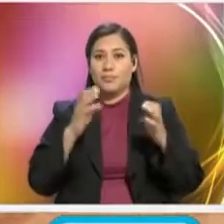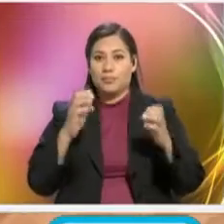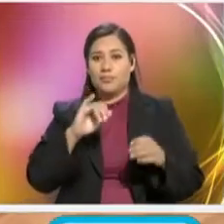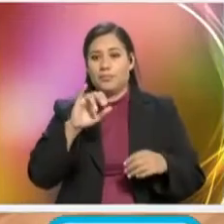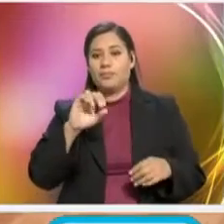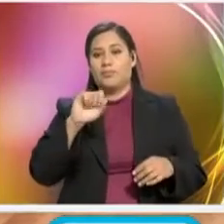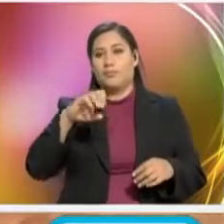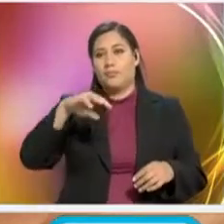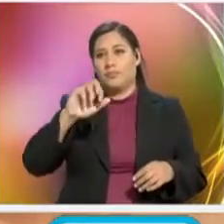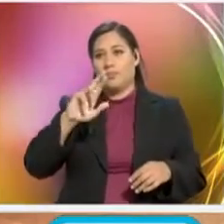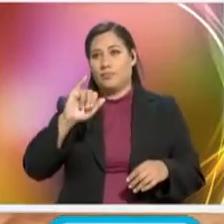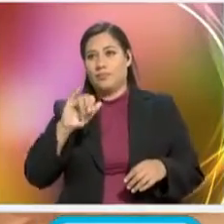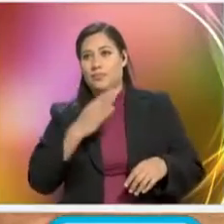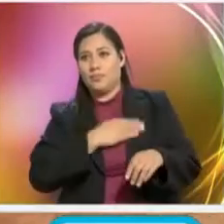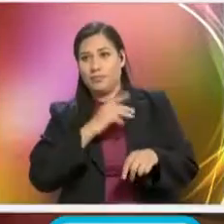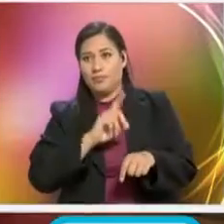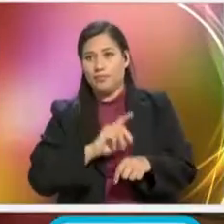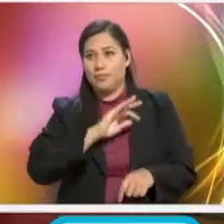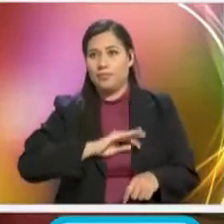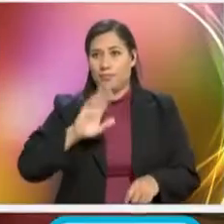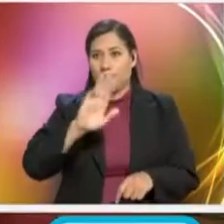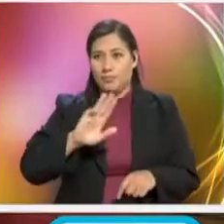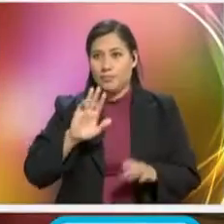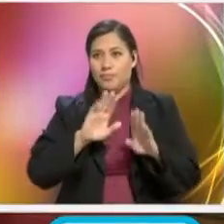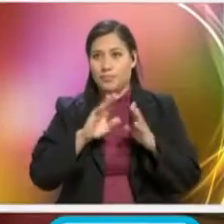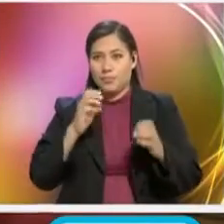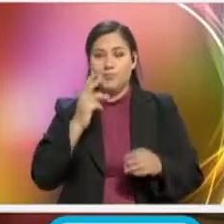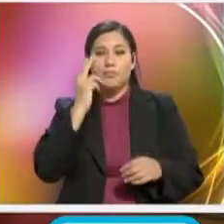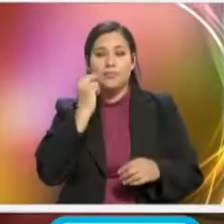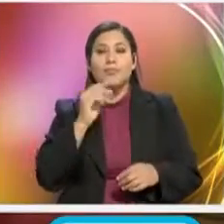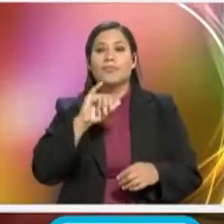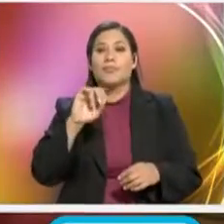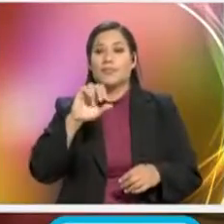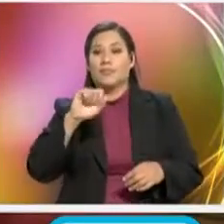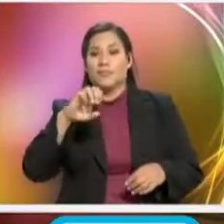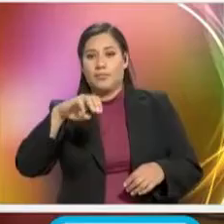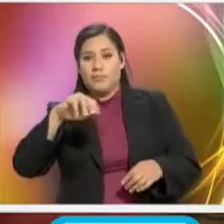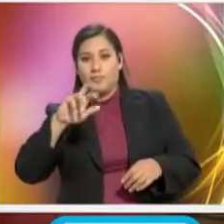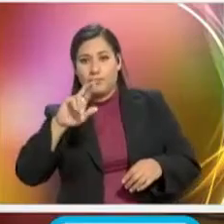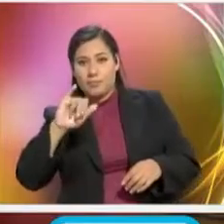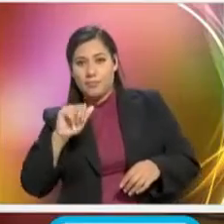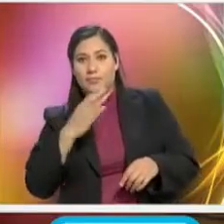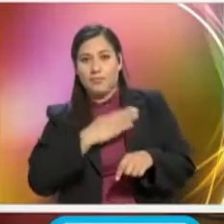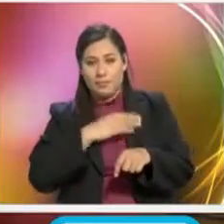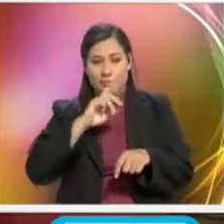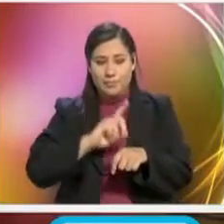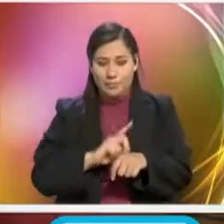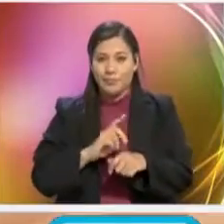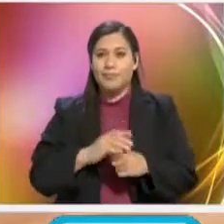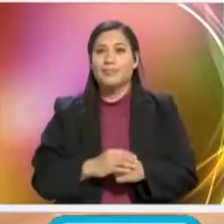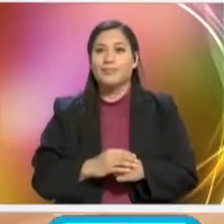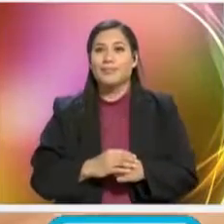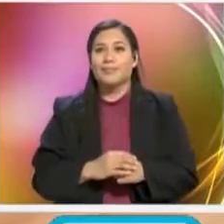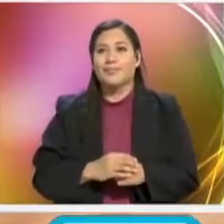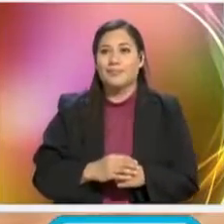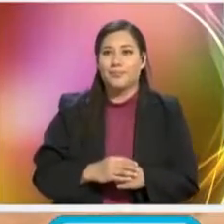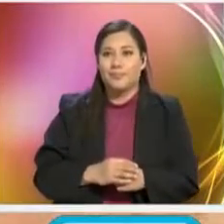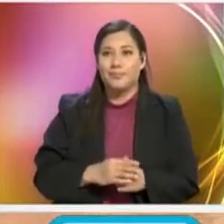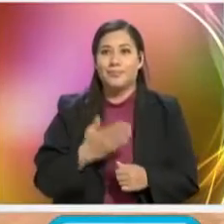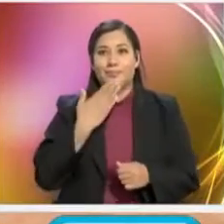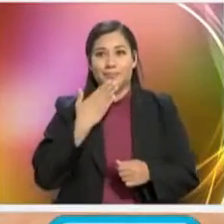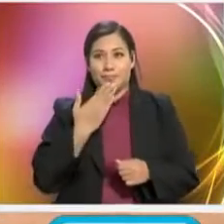estás, José María? Muy buenos días, feliz miércoles. ¿Cómo estás, Pau? ¿Cómo estás? José María, buenos días. ¿Cómo les va a ustedes?